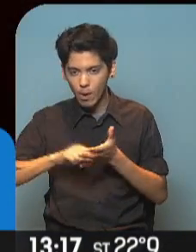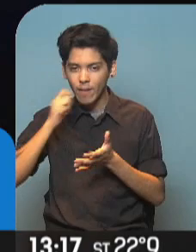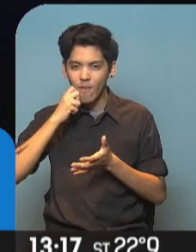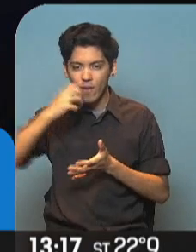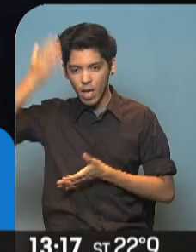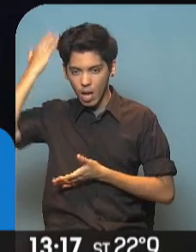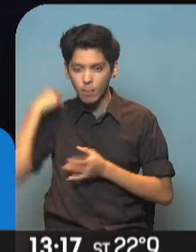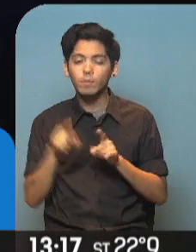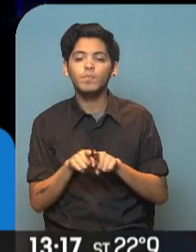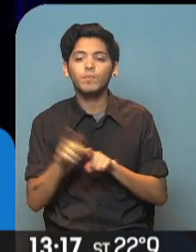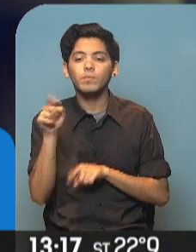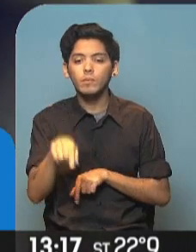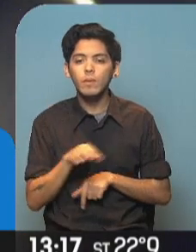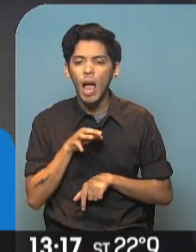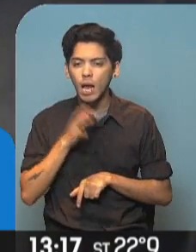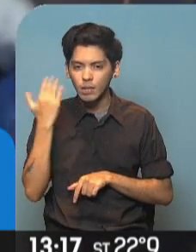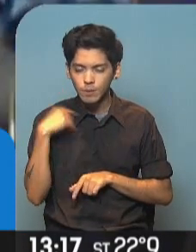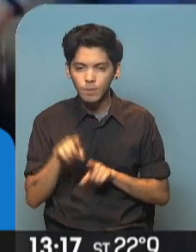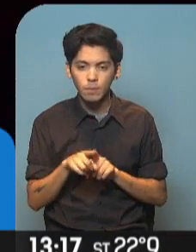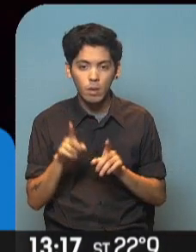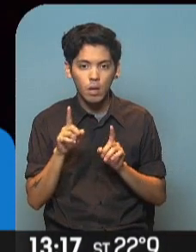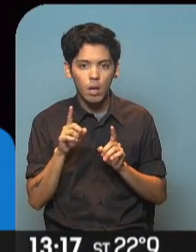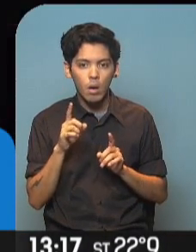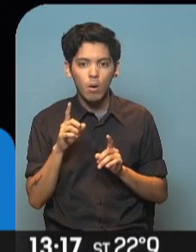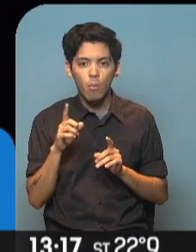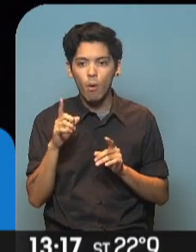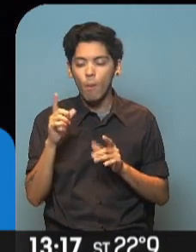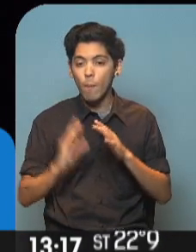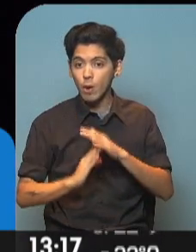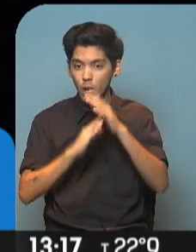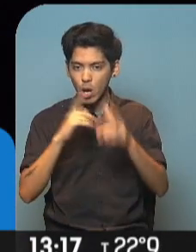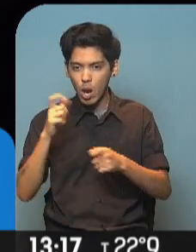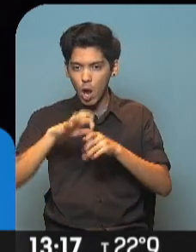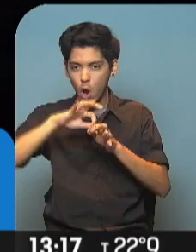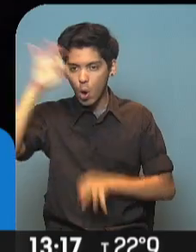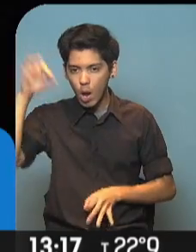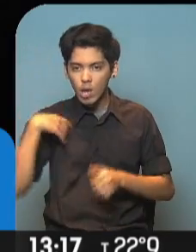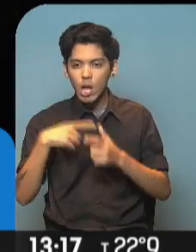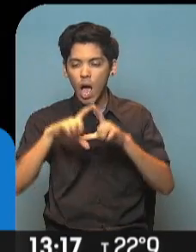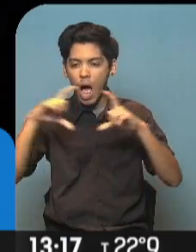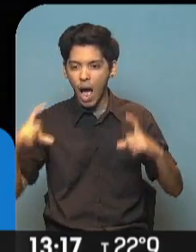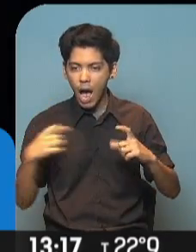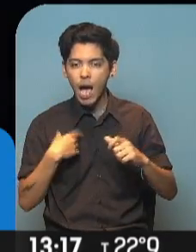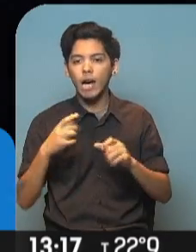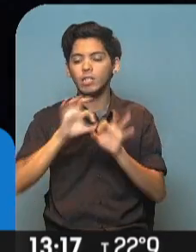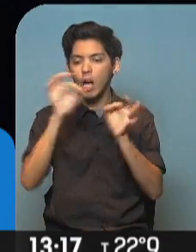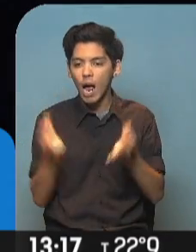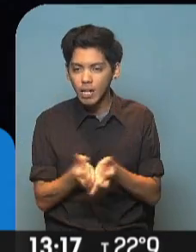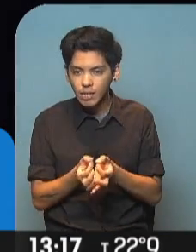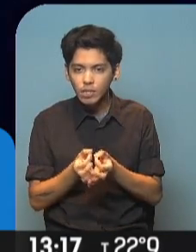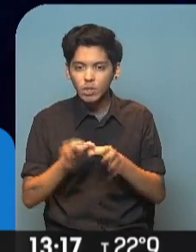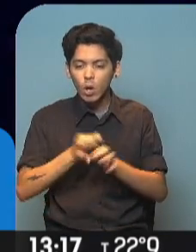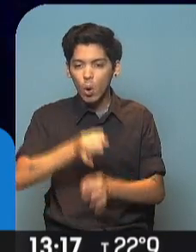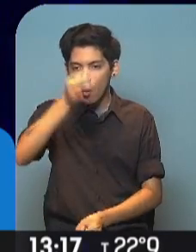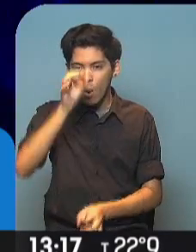mientras las protagonistas van haciendo de las suyas con cuerdas, los aros, los anillos, las barras asimétricas,